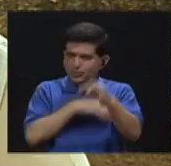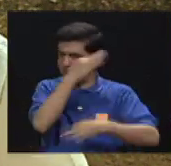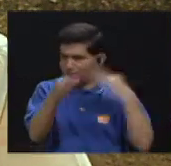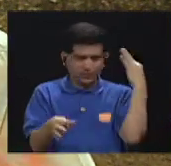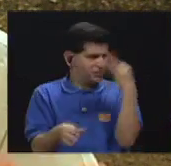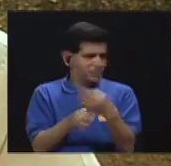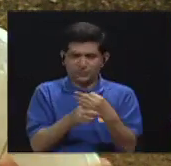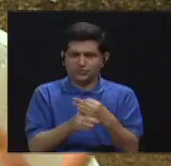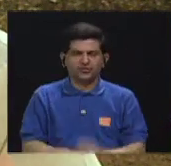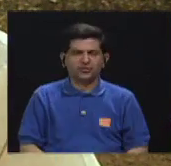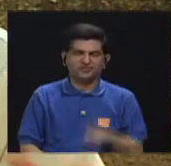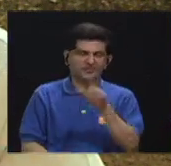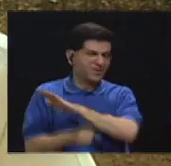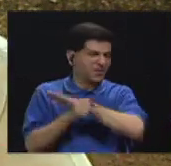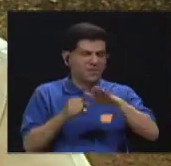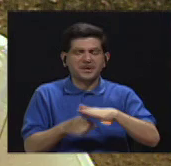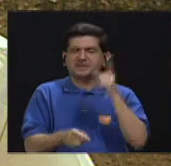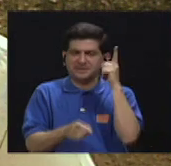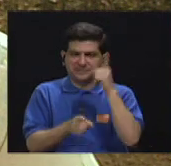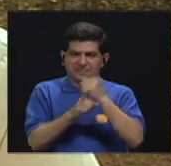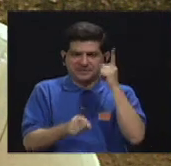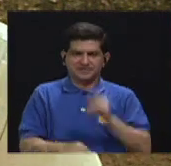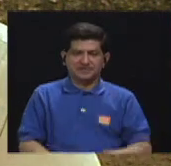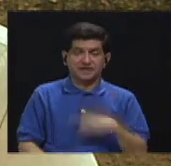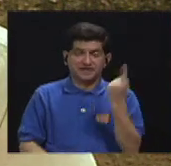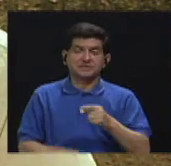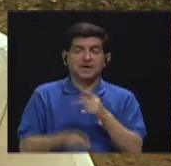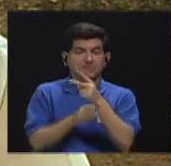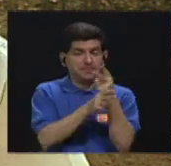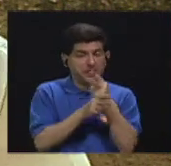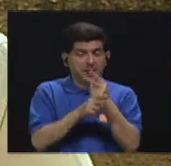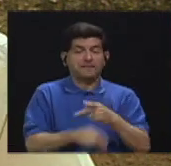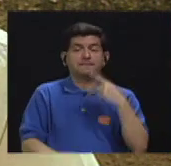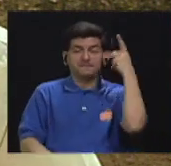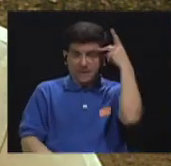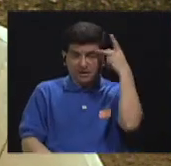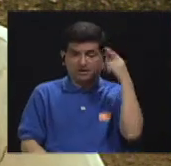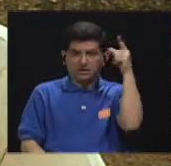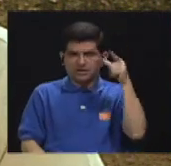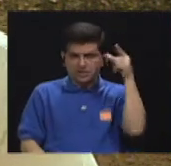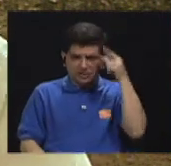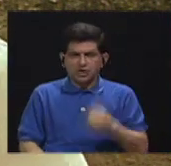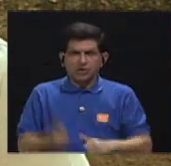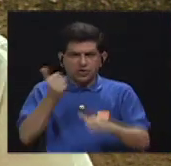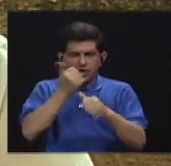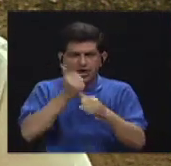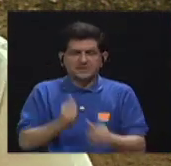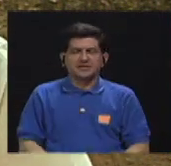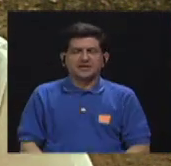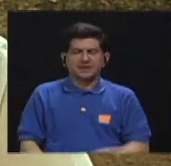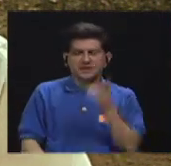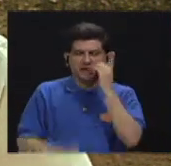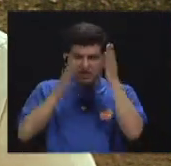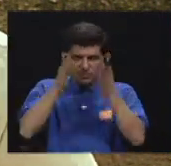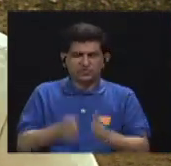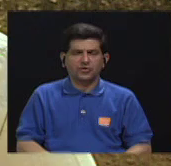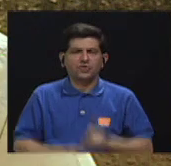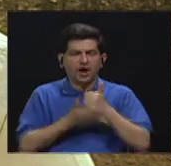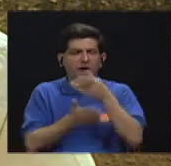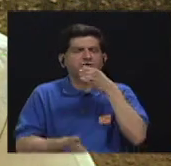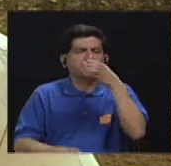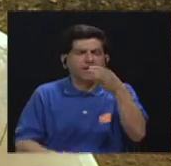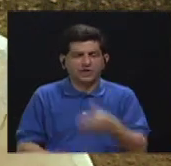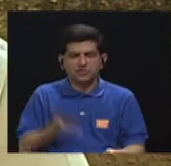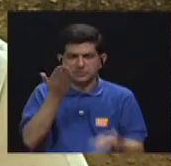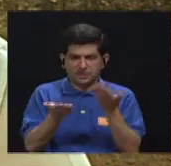estos, pues obviamente va a ser completamente adecuado. Siempre con la supervisión de los padres y que obviamente con la asesoría del odontólogo que le pueda ayudar un poco en las